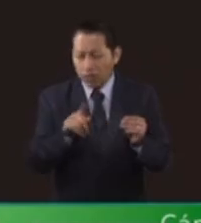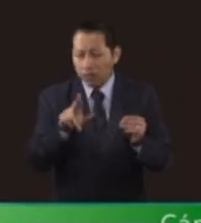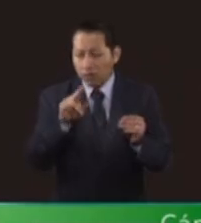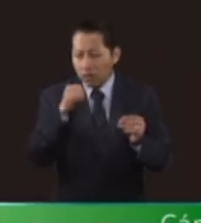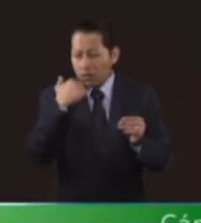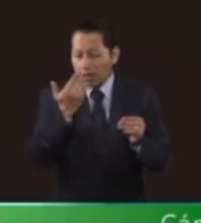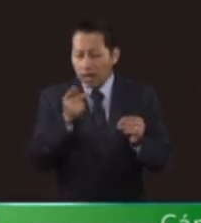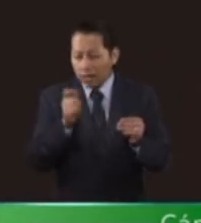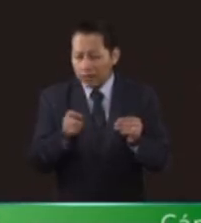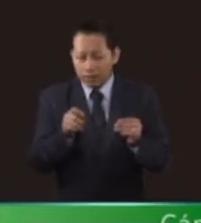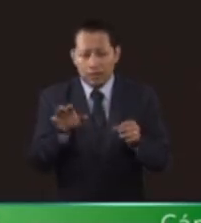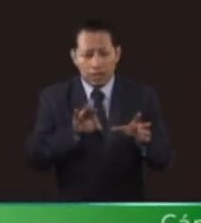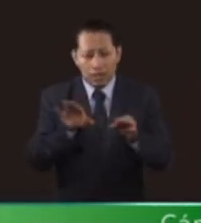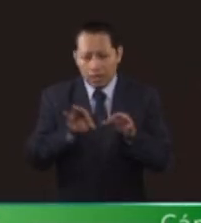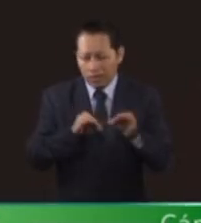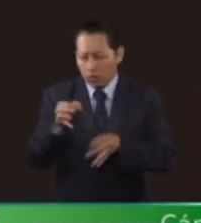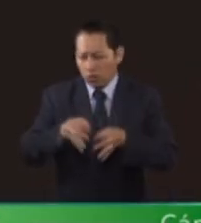presidente